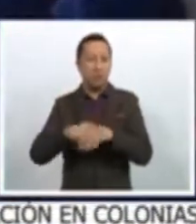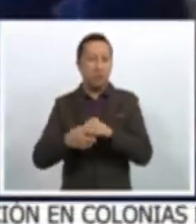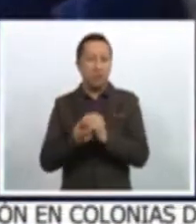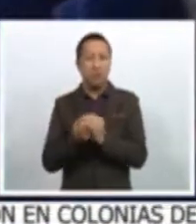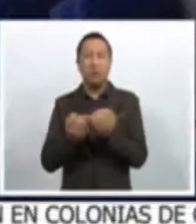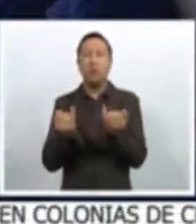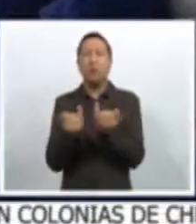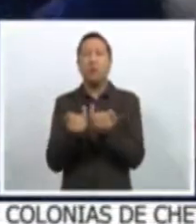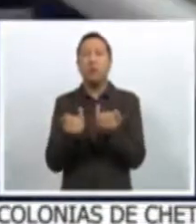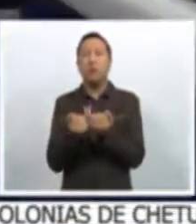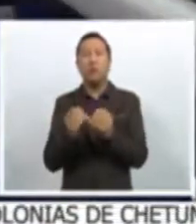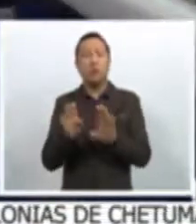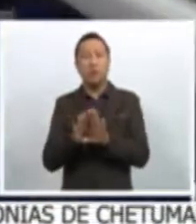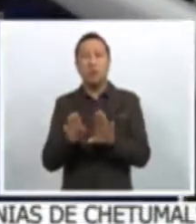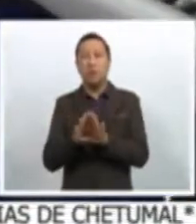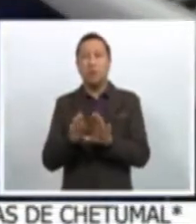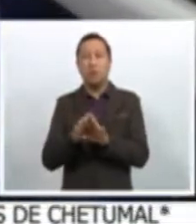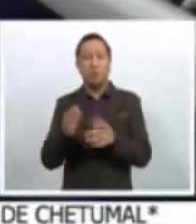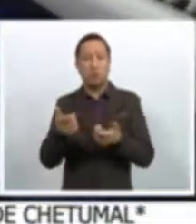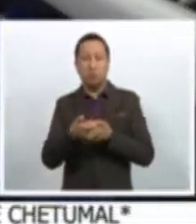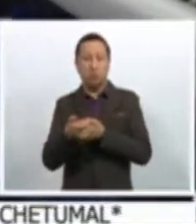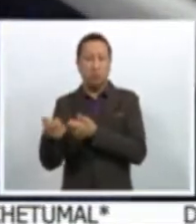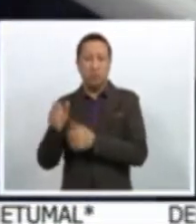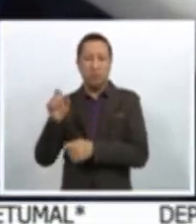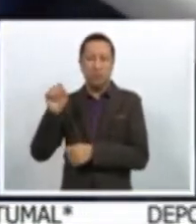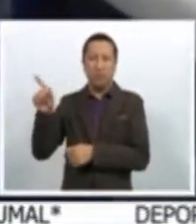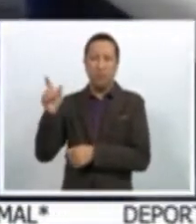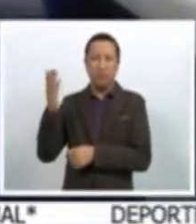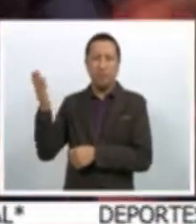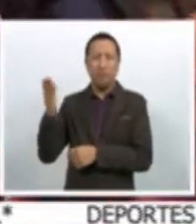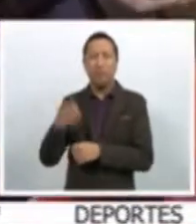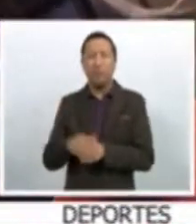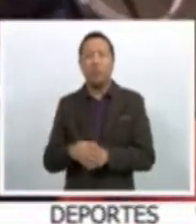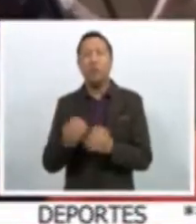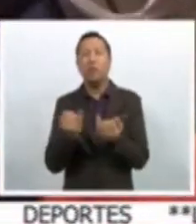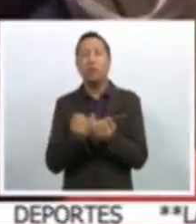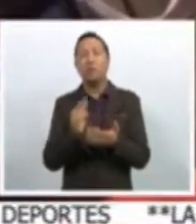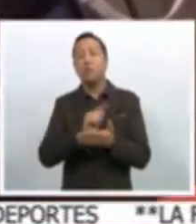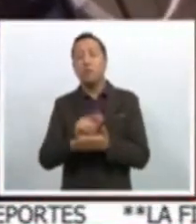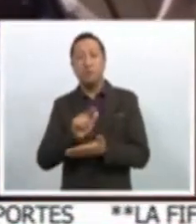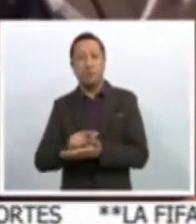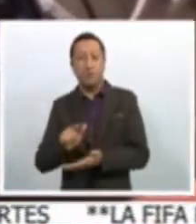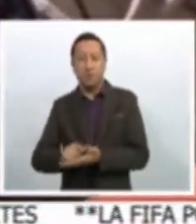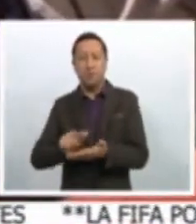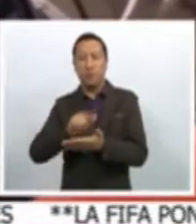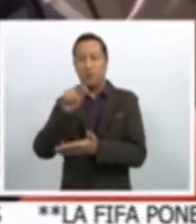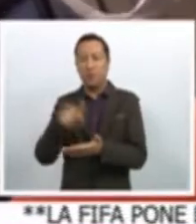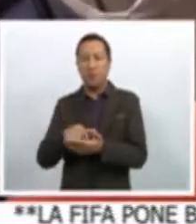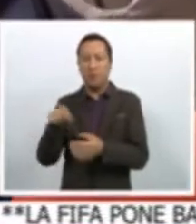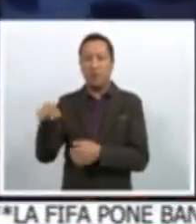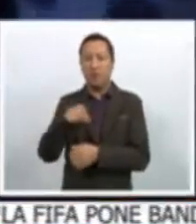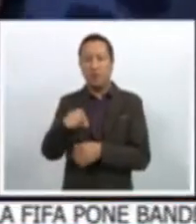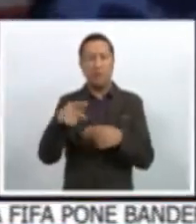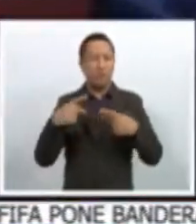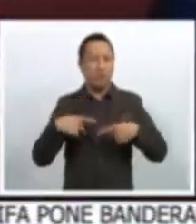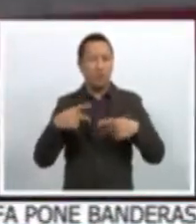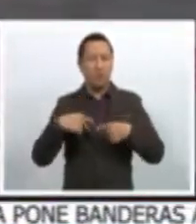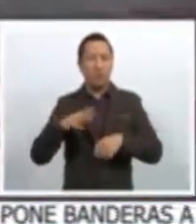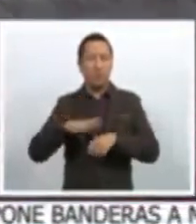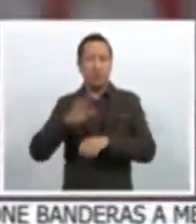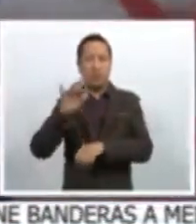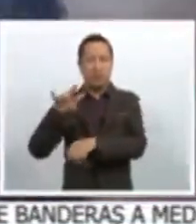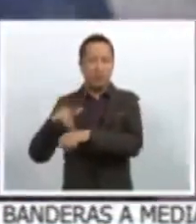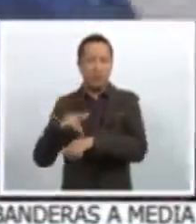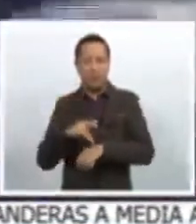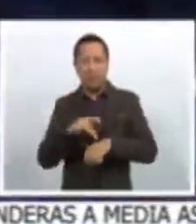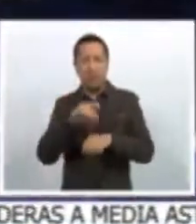por nebulización y cuentan con el protocolo High Touch, que incluye la limpieza de las zonas de mayor contacto con el pasajero. Con la plantilla laboral